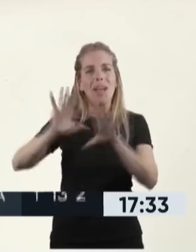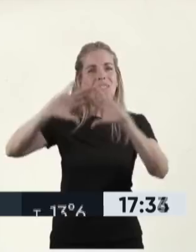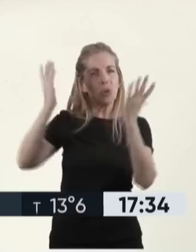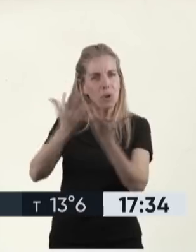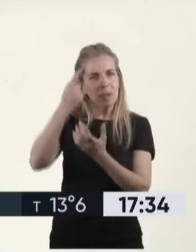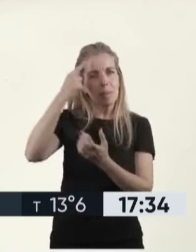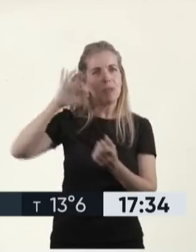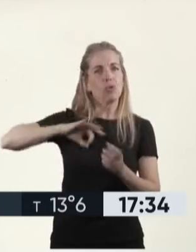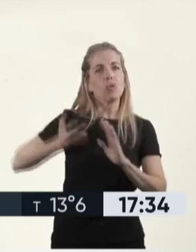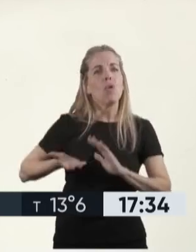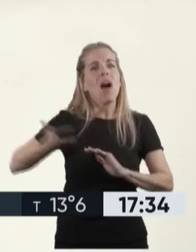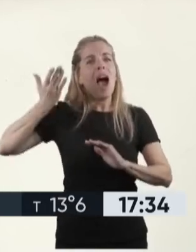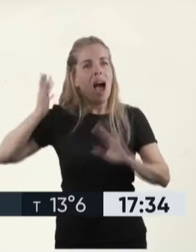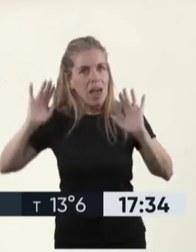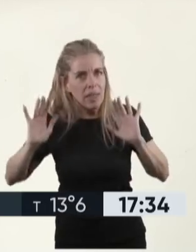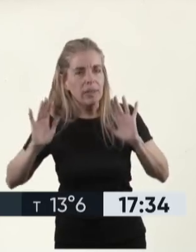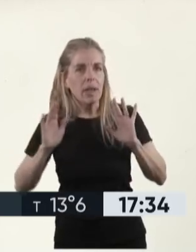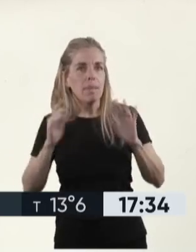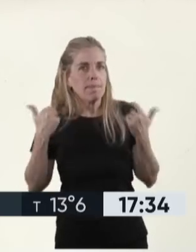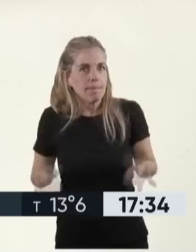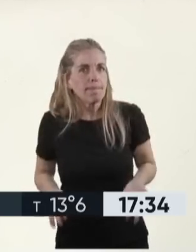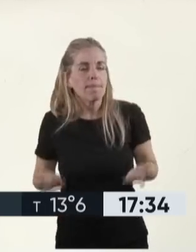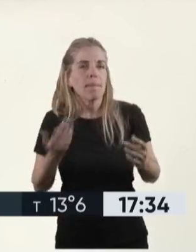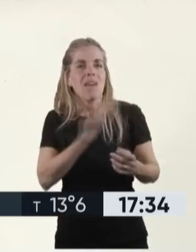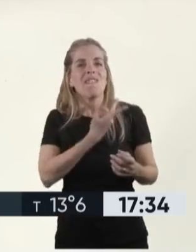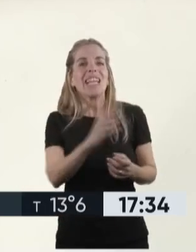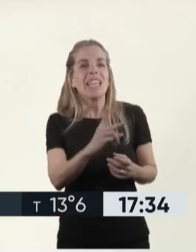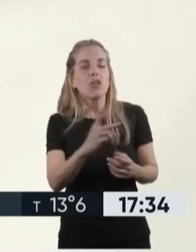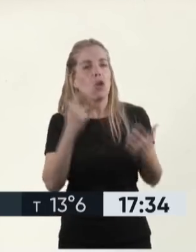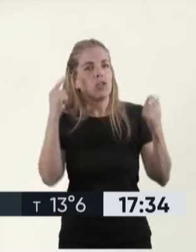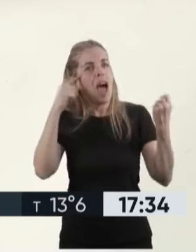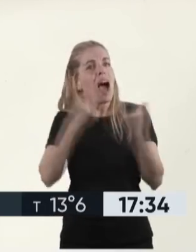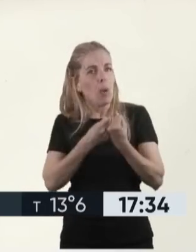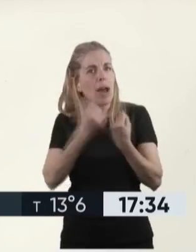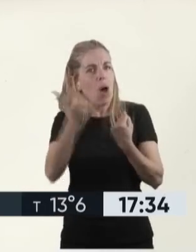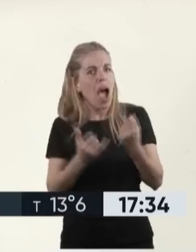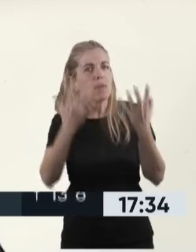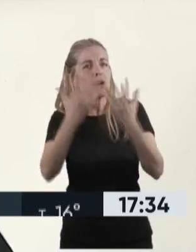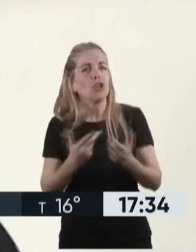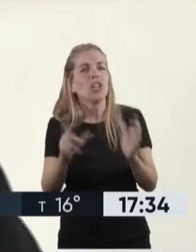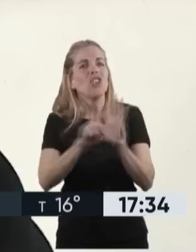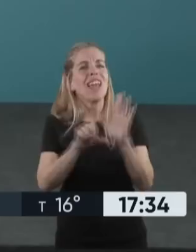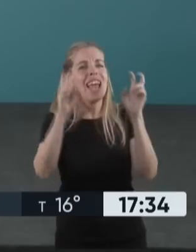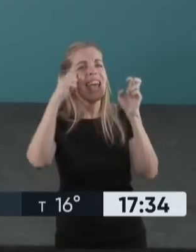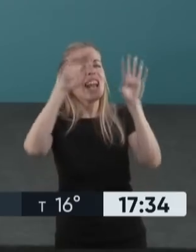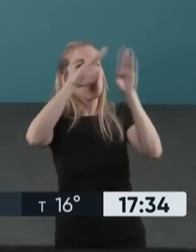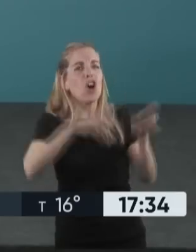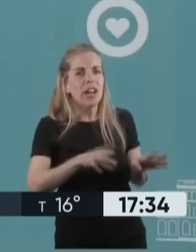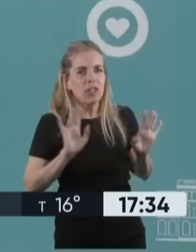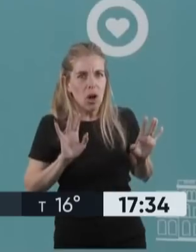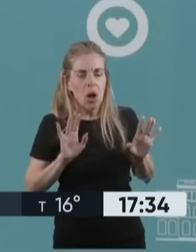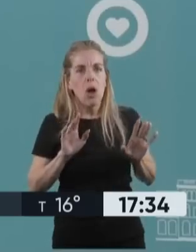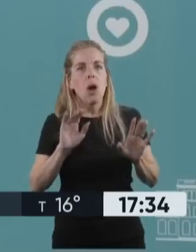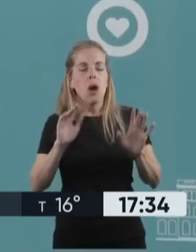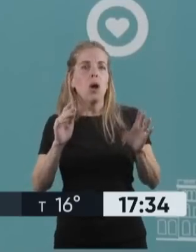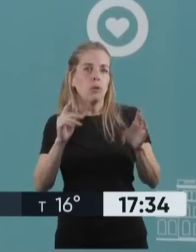gobierno, sí lo impulsa gran parte del Frente de Todos, que inclusive hay un proyecto de ley en el Congreso. Gracias. El ministro tuvo muchas